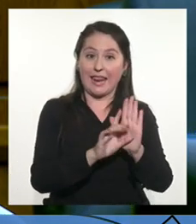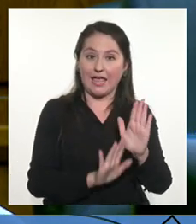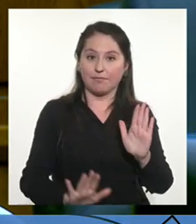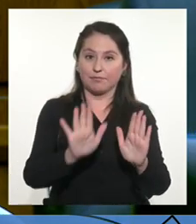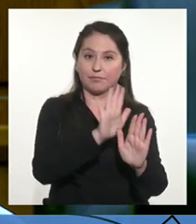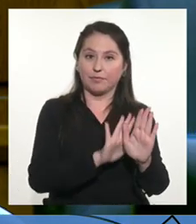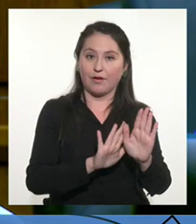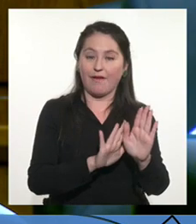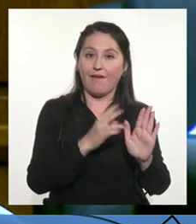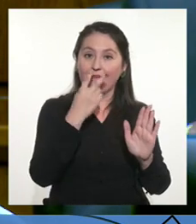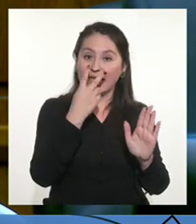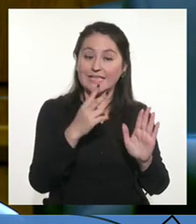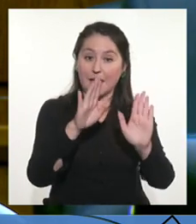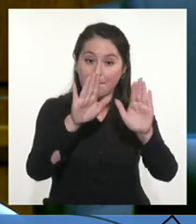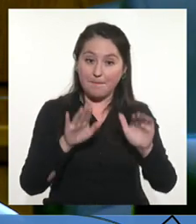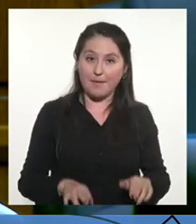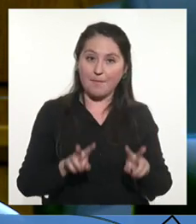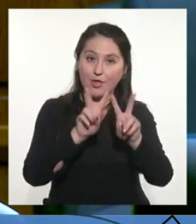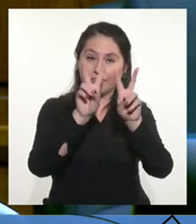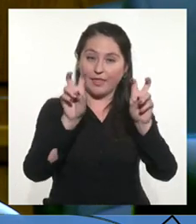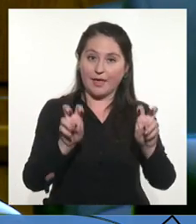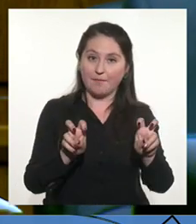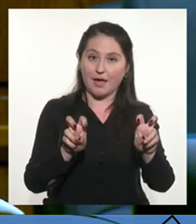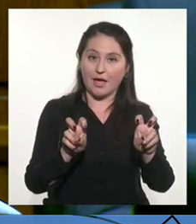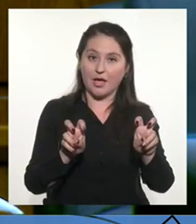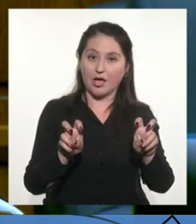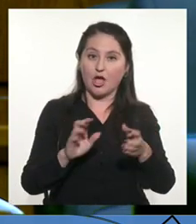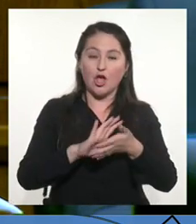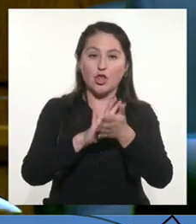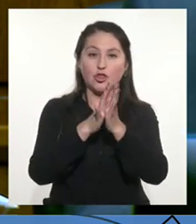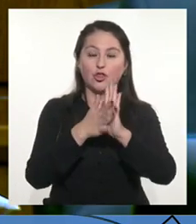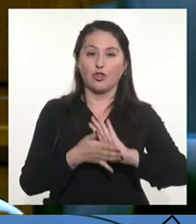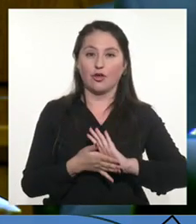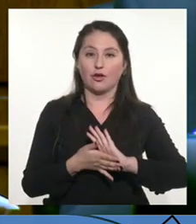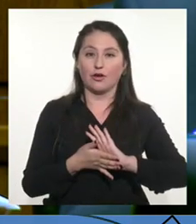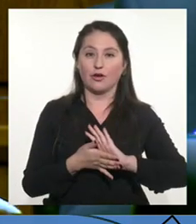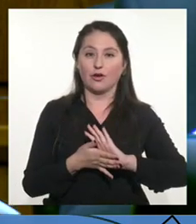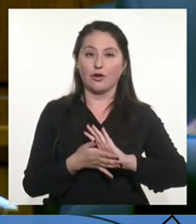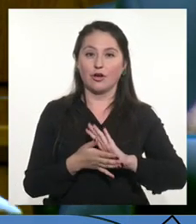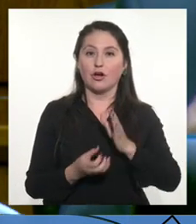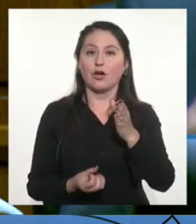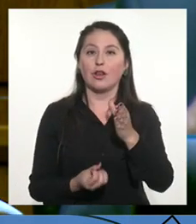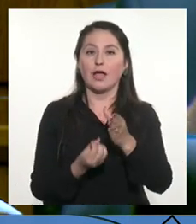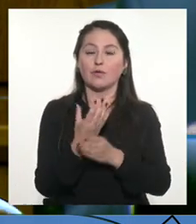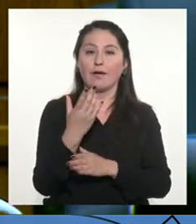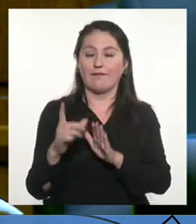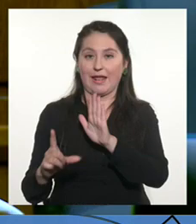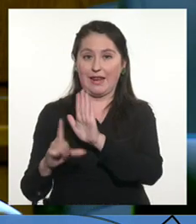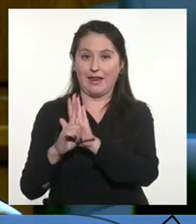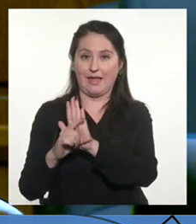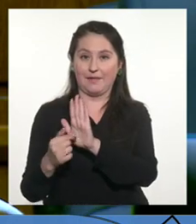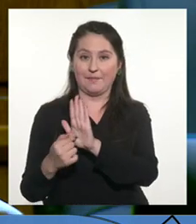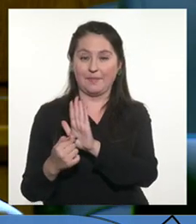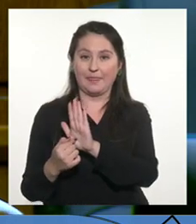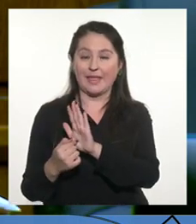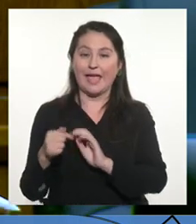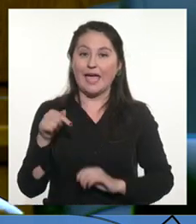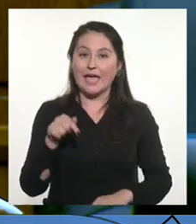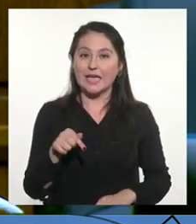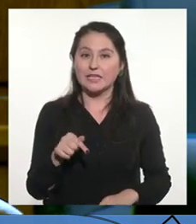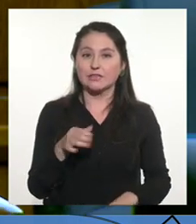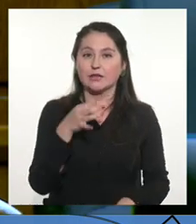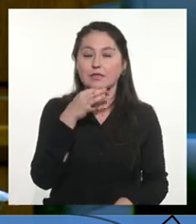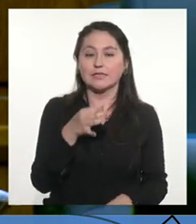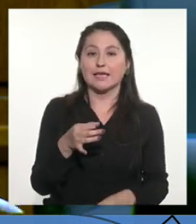versan sobre la misma materia todo aquello que no pugna con las disposiciones de la nueva ley esas son las redacciones